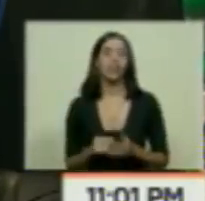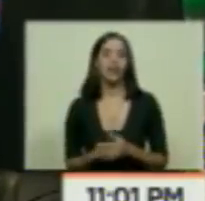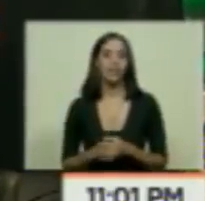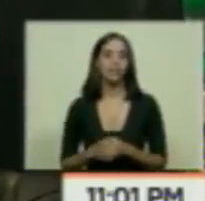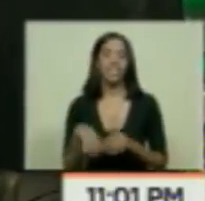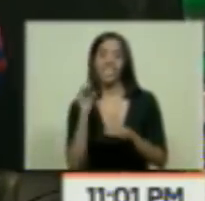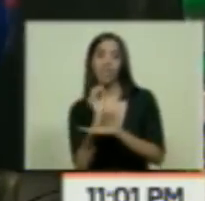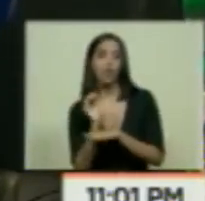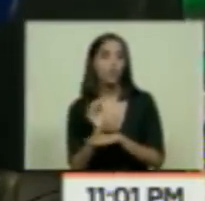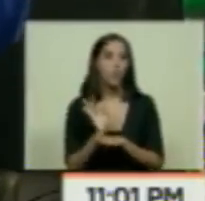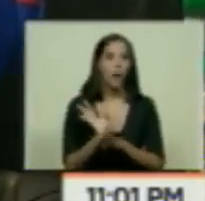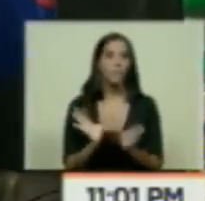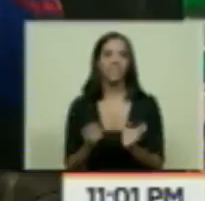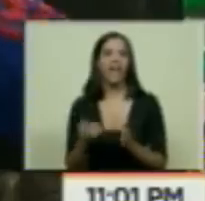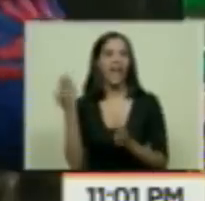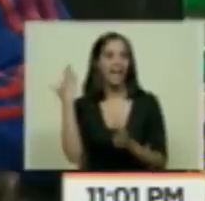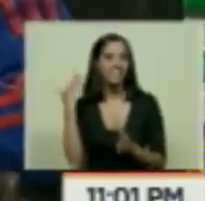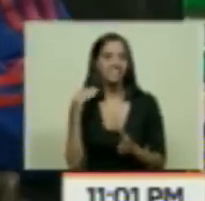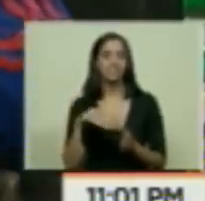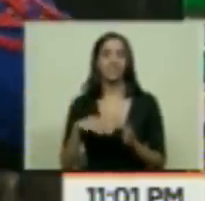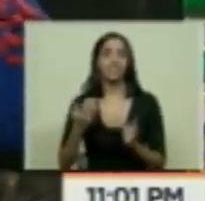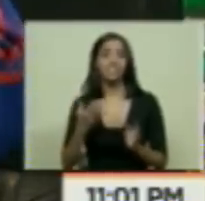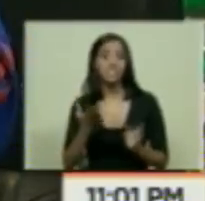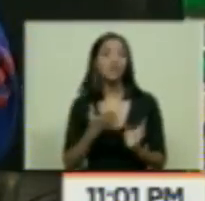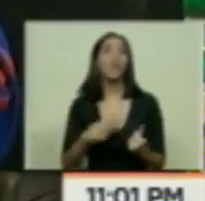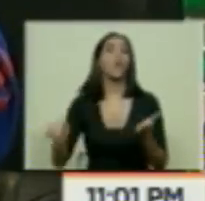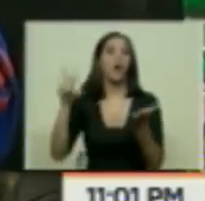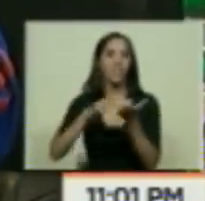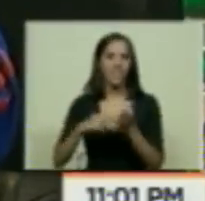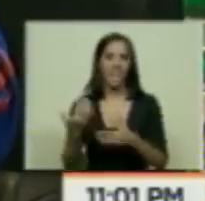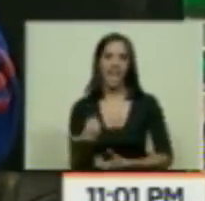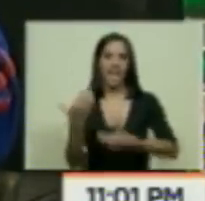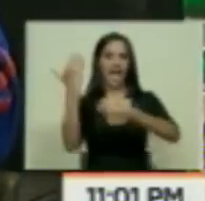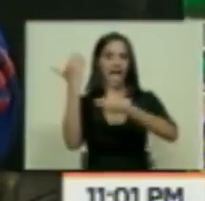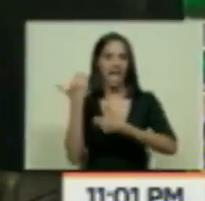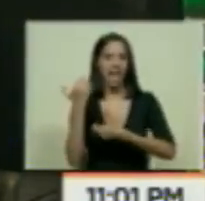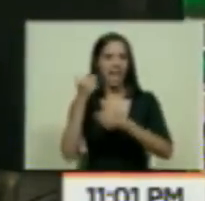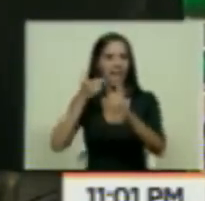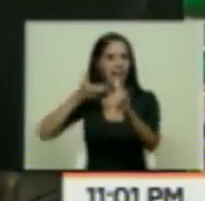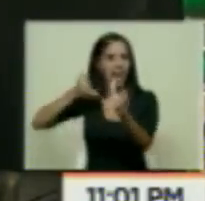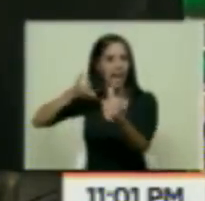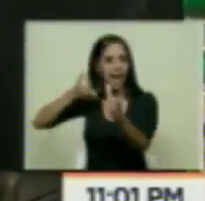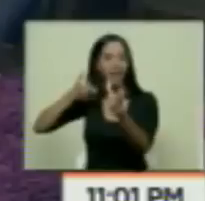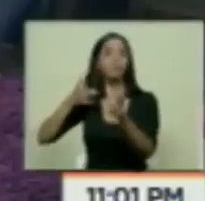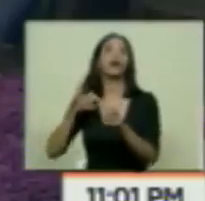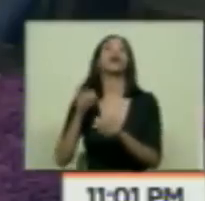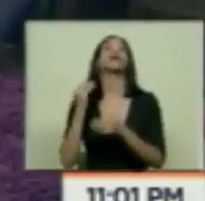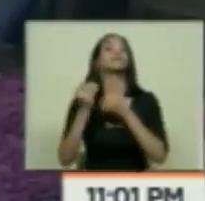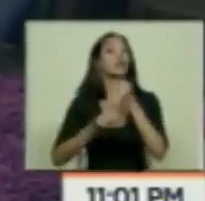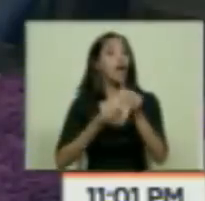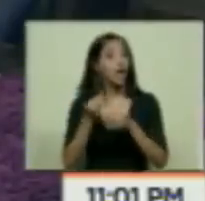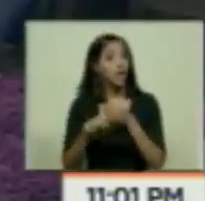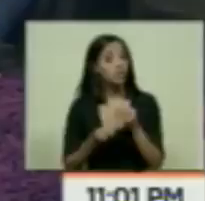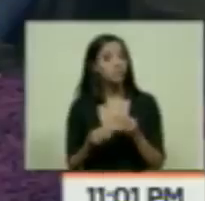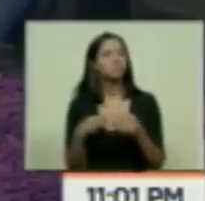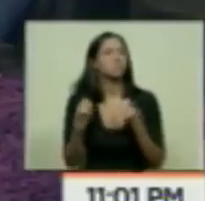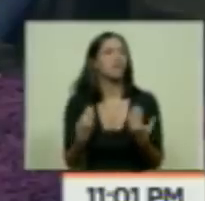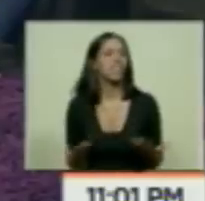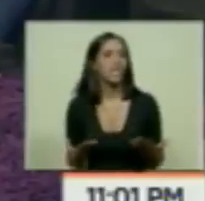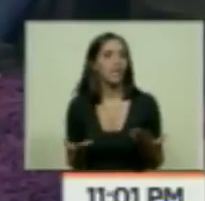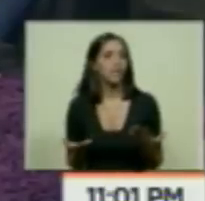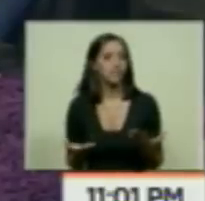algún momento fueron del ejército, a que si les toca volver a las armas. Es el discurso. Están creando las. ¿Pero para qué? Para